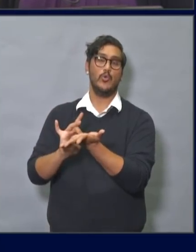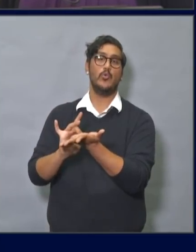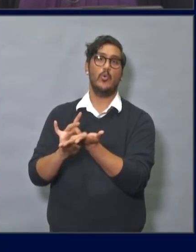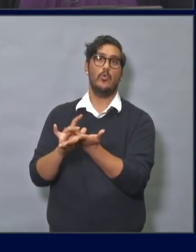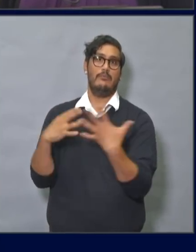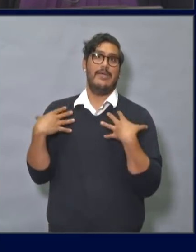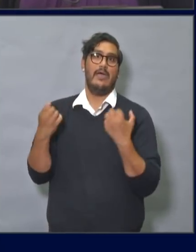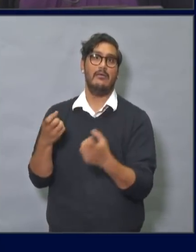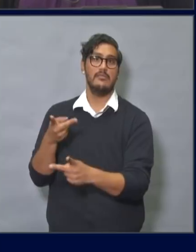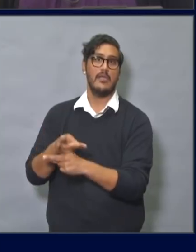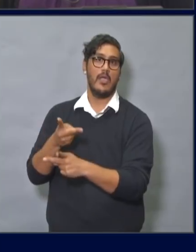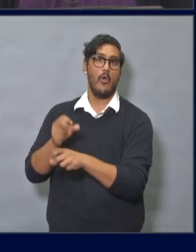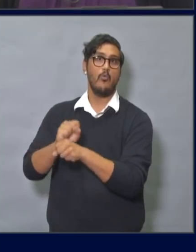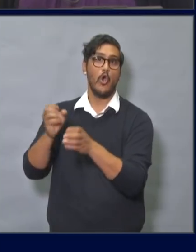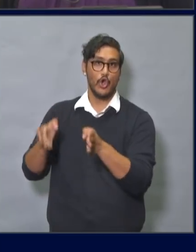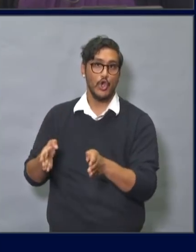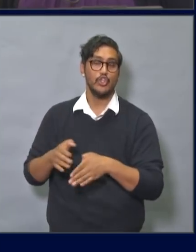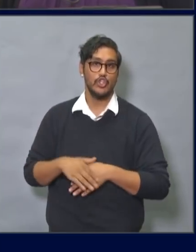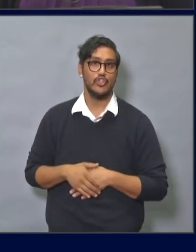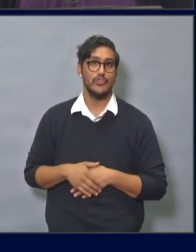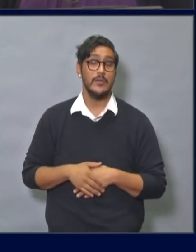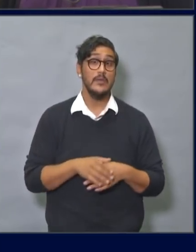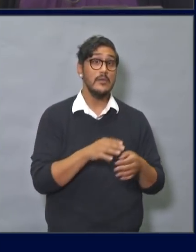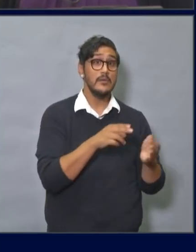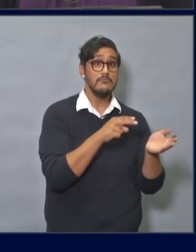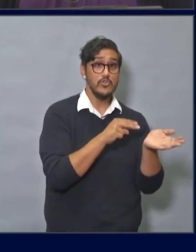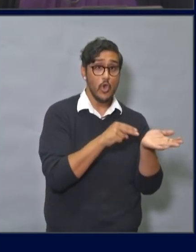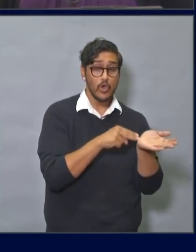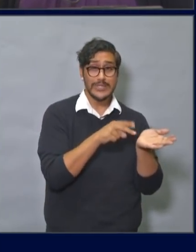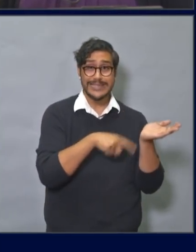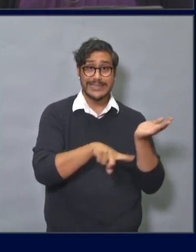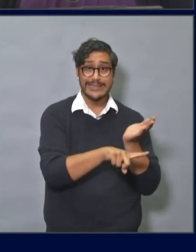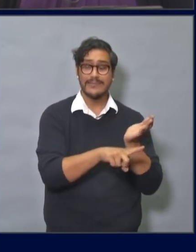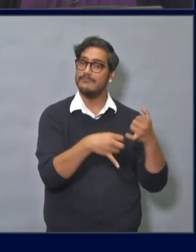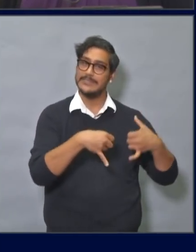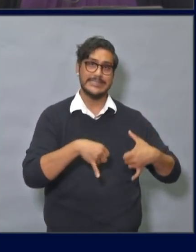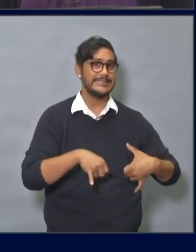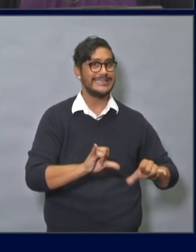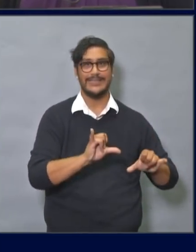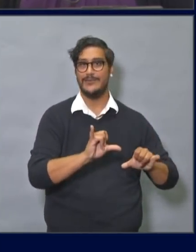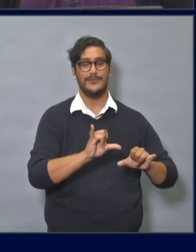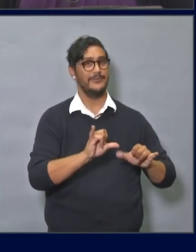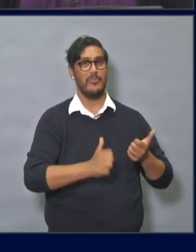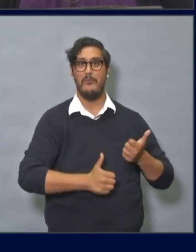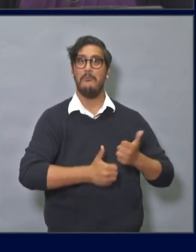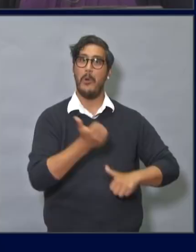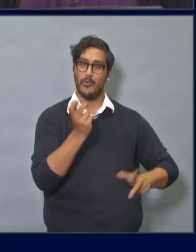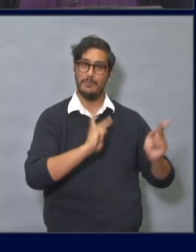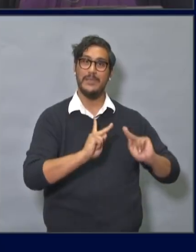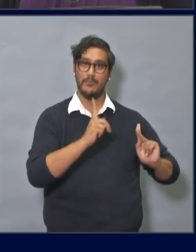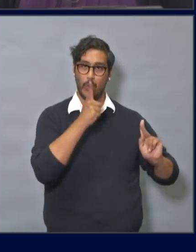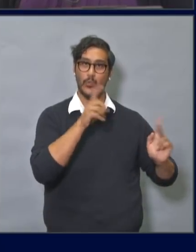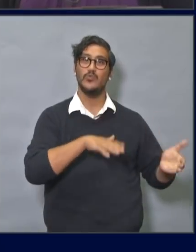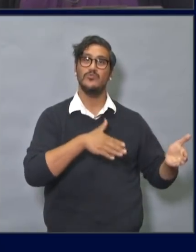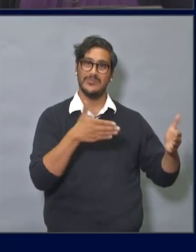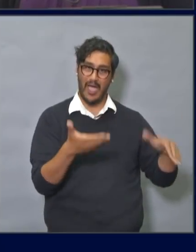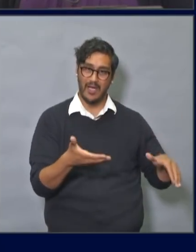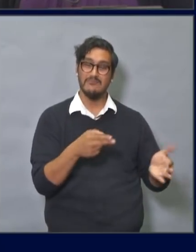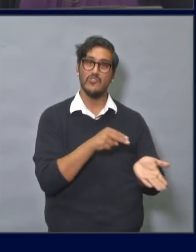de Los Ángeles. Las enfermeras y enfermeros siguen representando la mayor parte de los